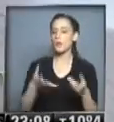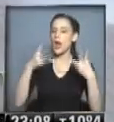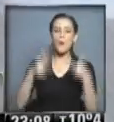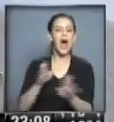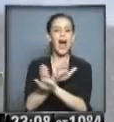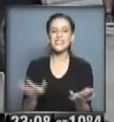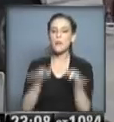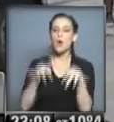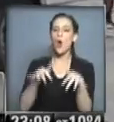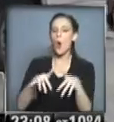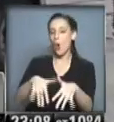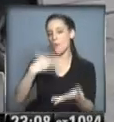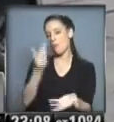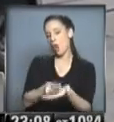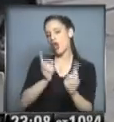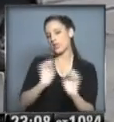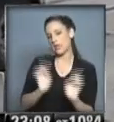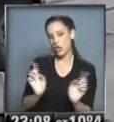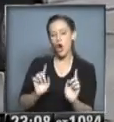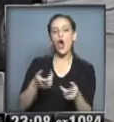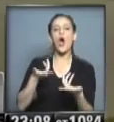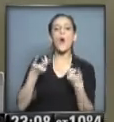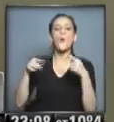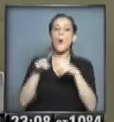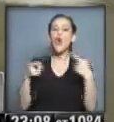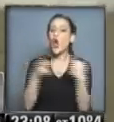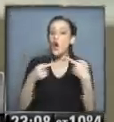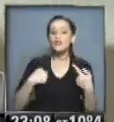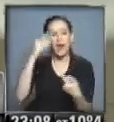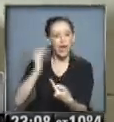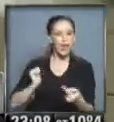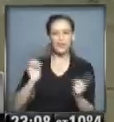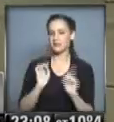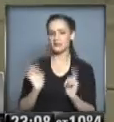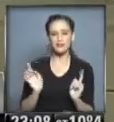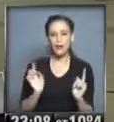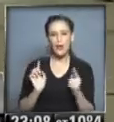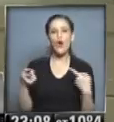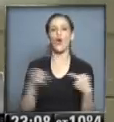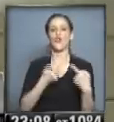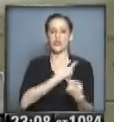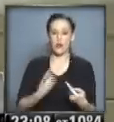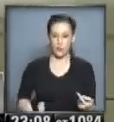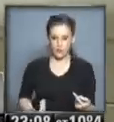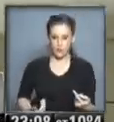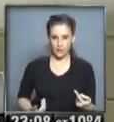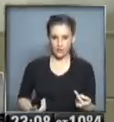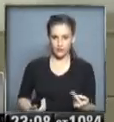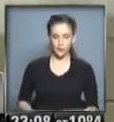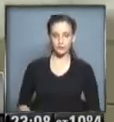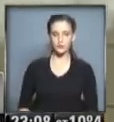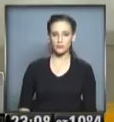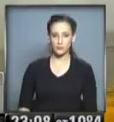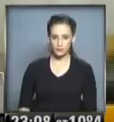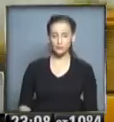la medida es en repudio al desalojo policial violento de miles de manifestantes antigubernamentales del parque hes y de estambul